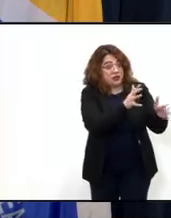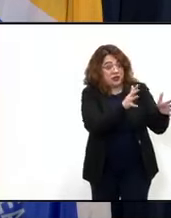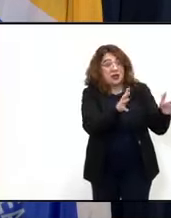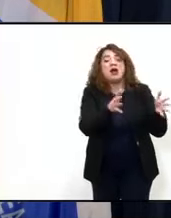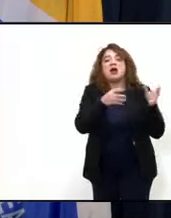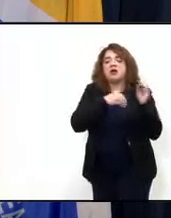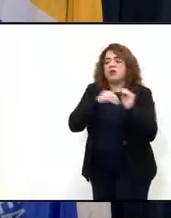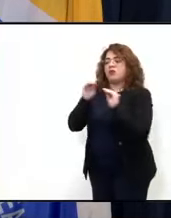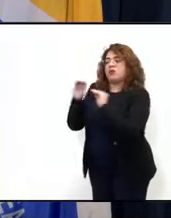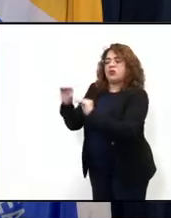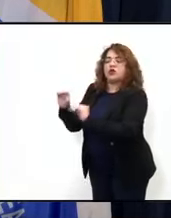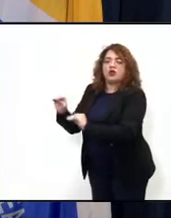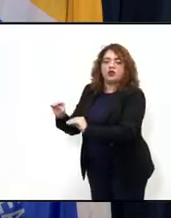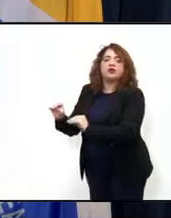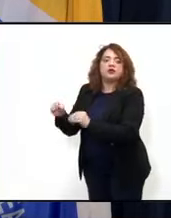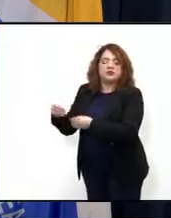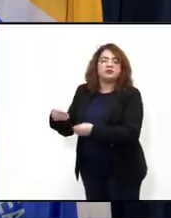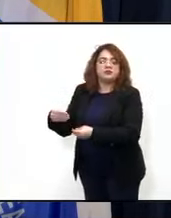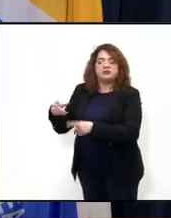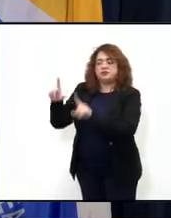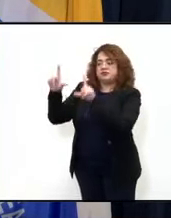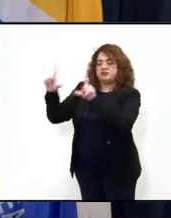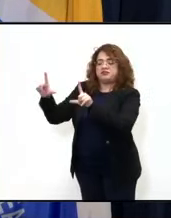las últimas horas.